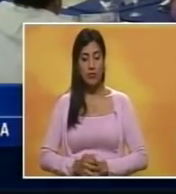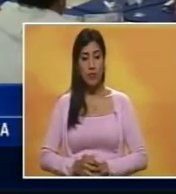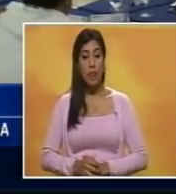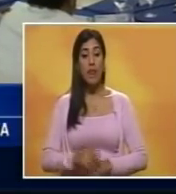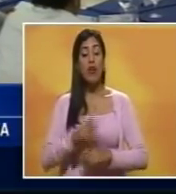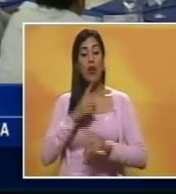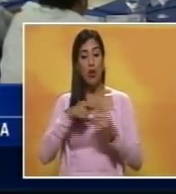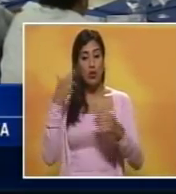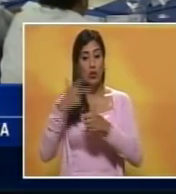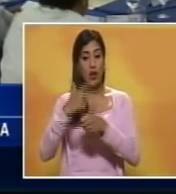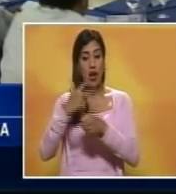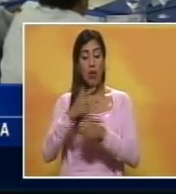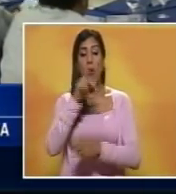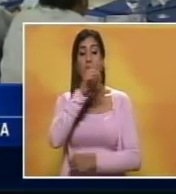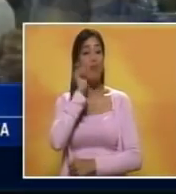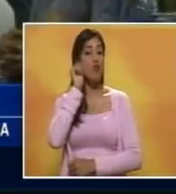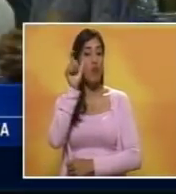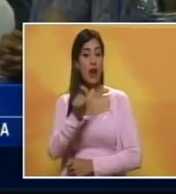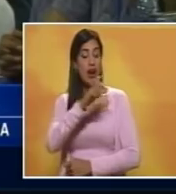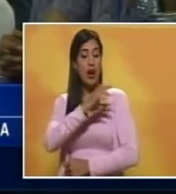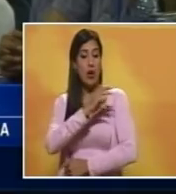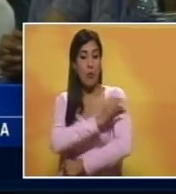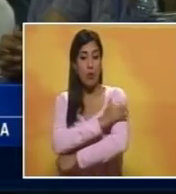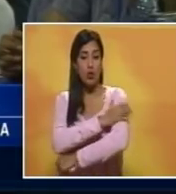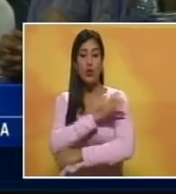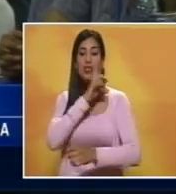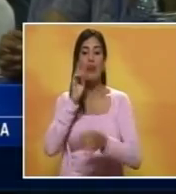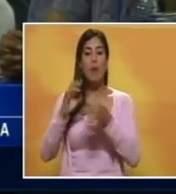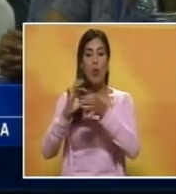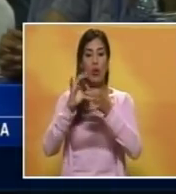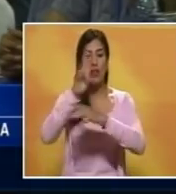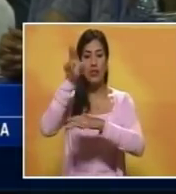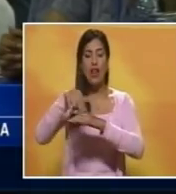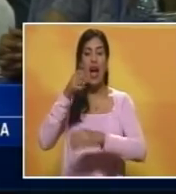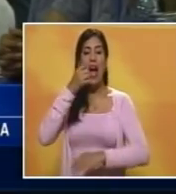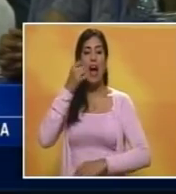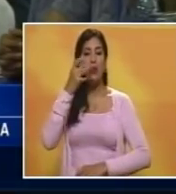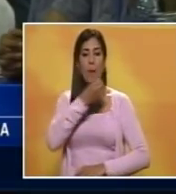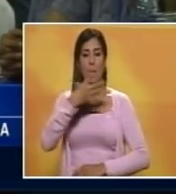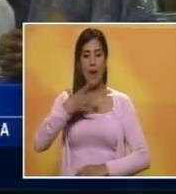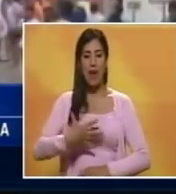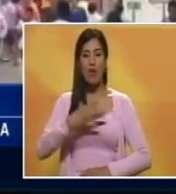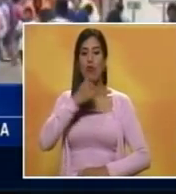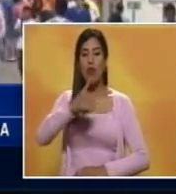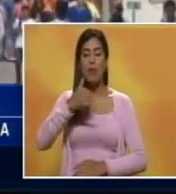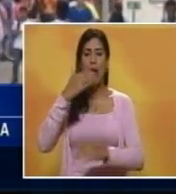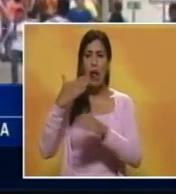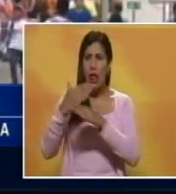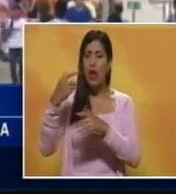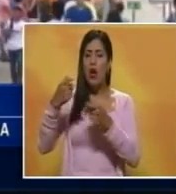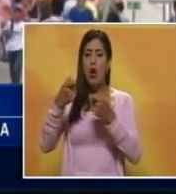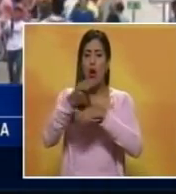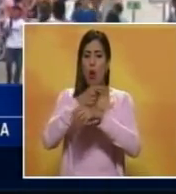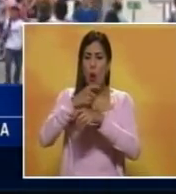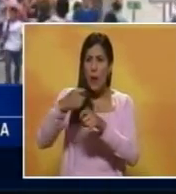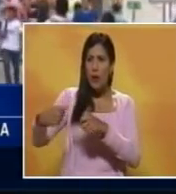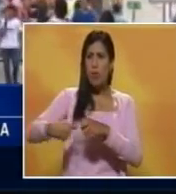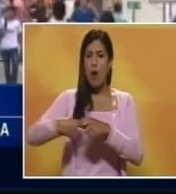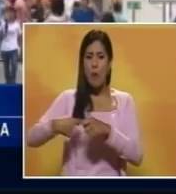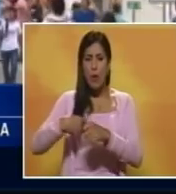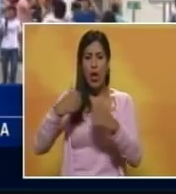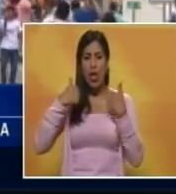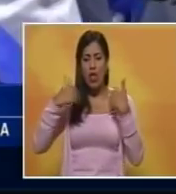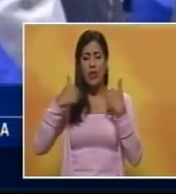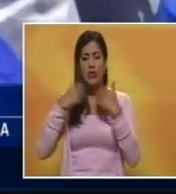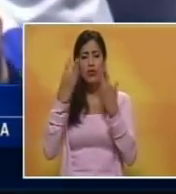En Nicaragua, la opositora Unidad Nacional Azul y Blanco denunció la constante represión del gobierno de Daniel Ortega en